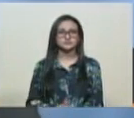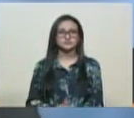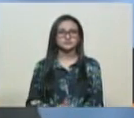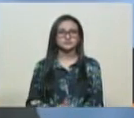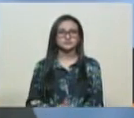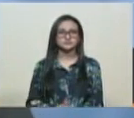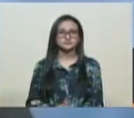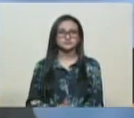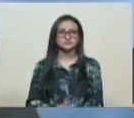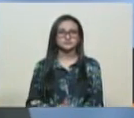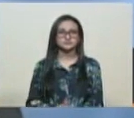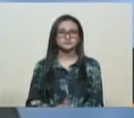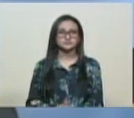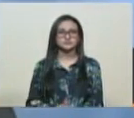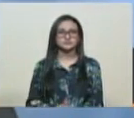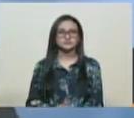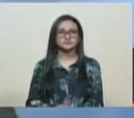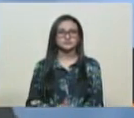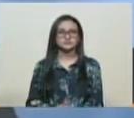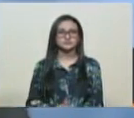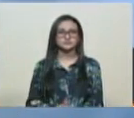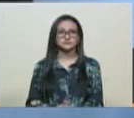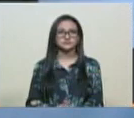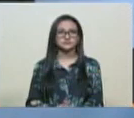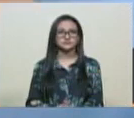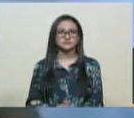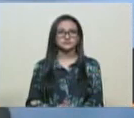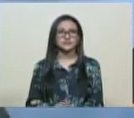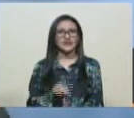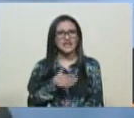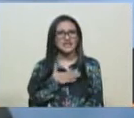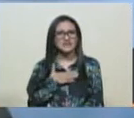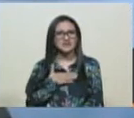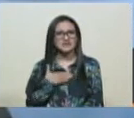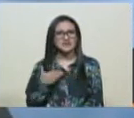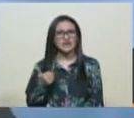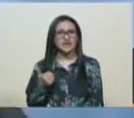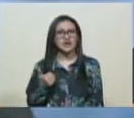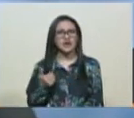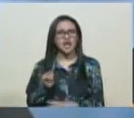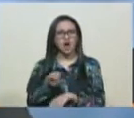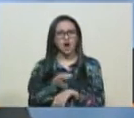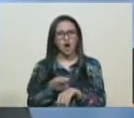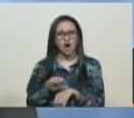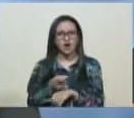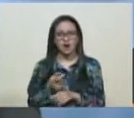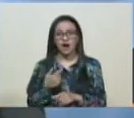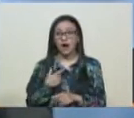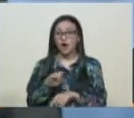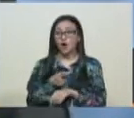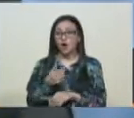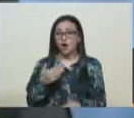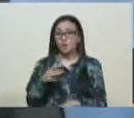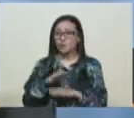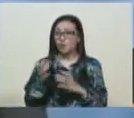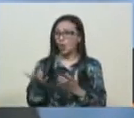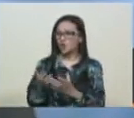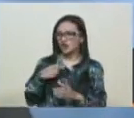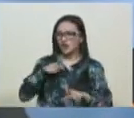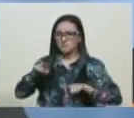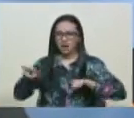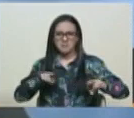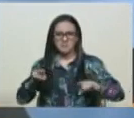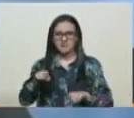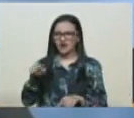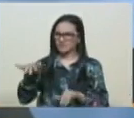even rule his own government. Él pretende que gobernar el mundo y ni siquiera gobierna en los Estados Unidos, ni siquiera